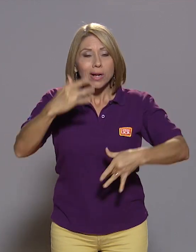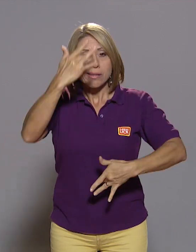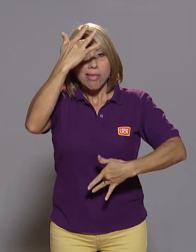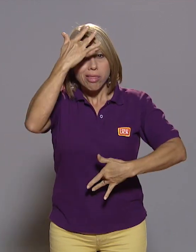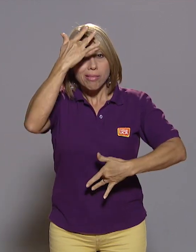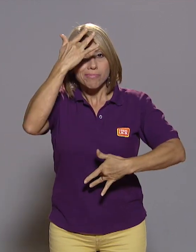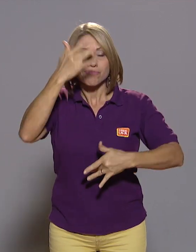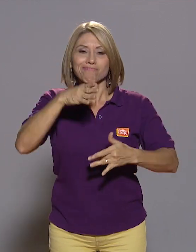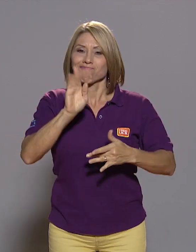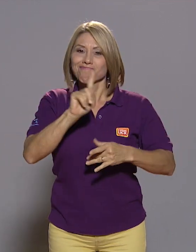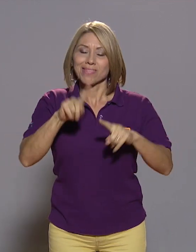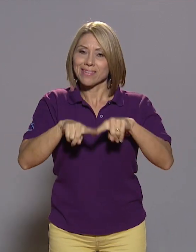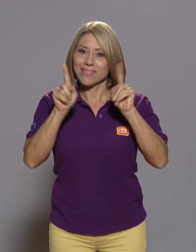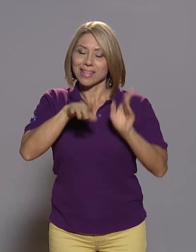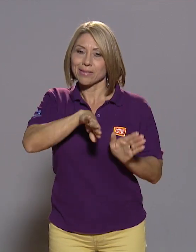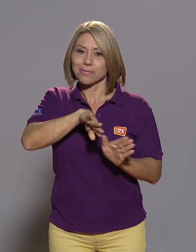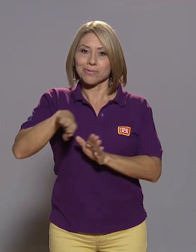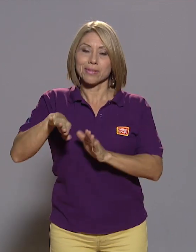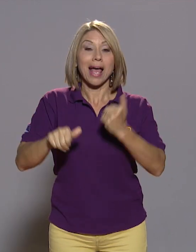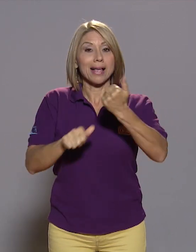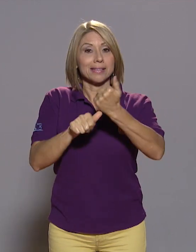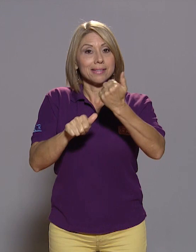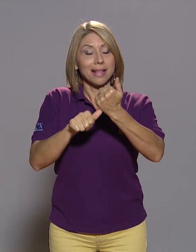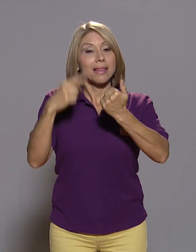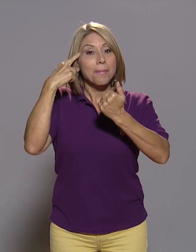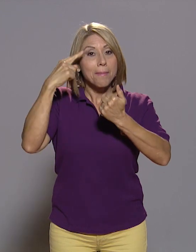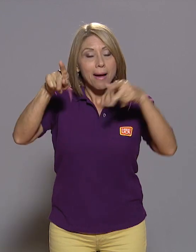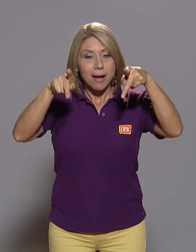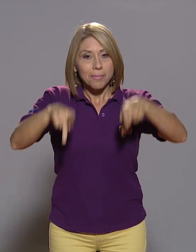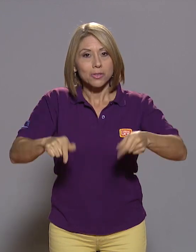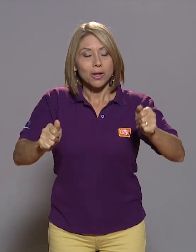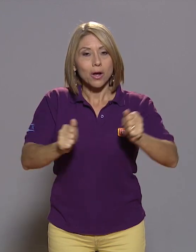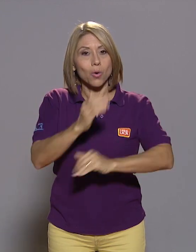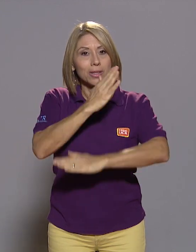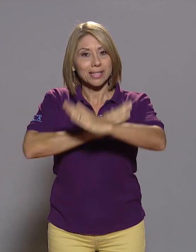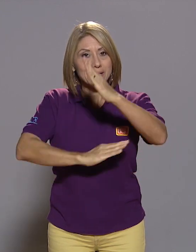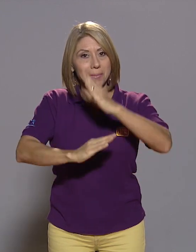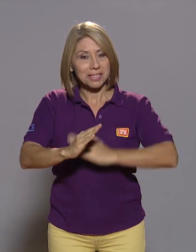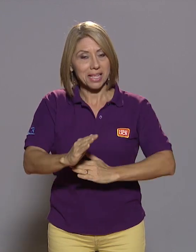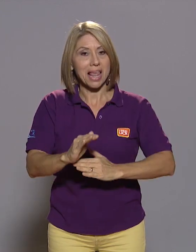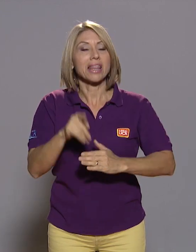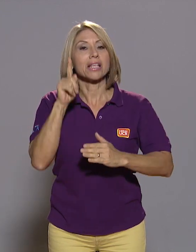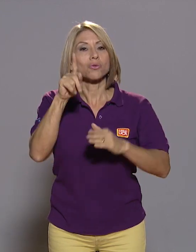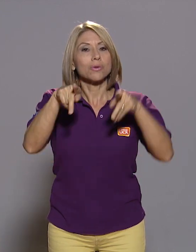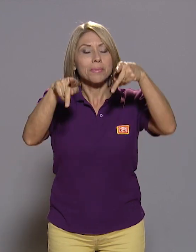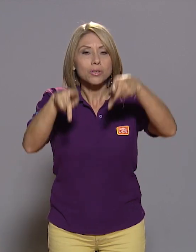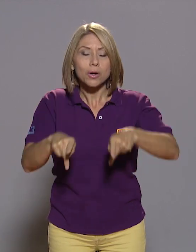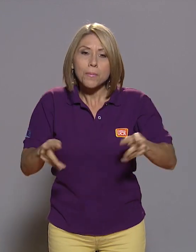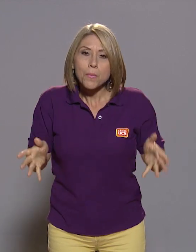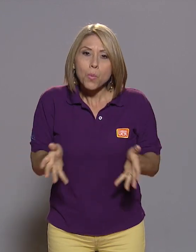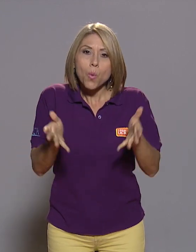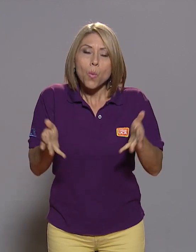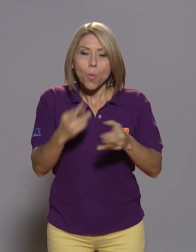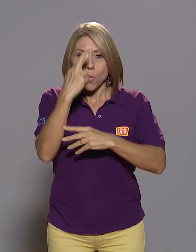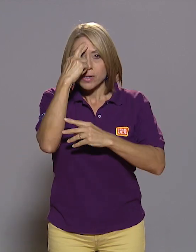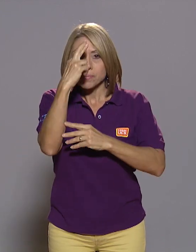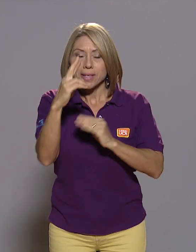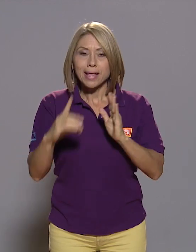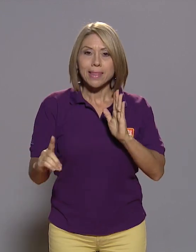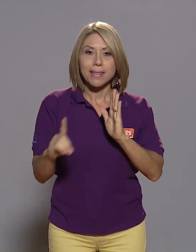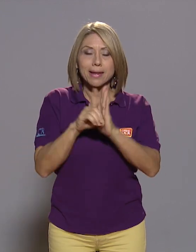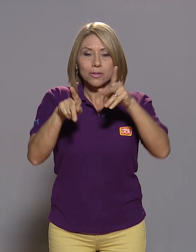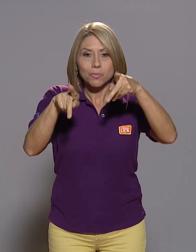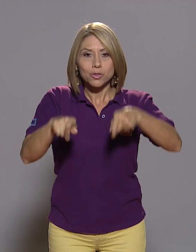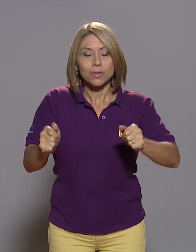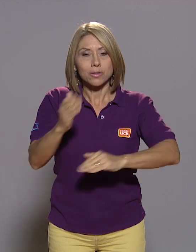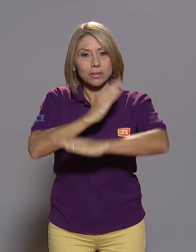con discapacidad, como bien señala Cristian, es una persona que promueve y respeta los derechos de la persona con discapacidad